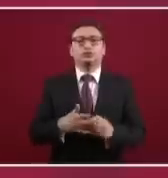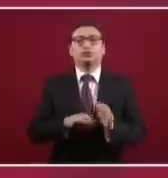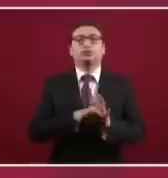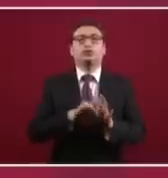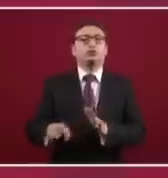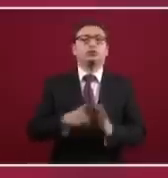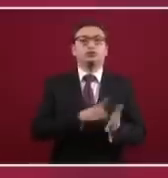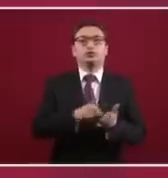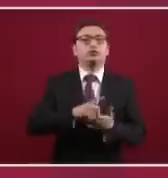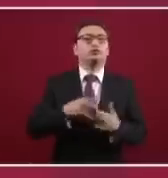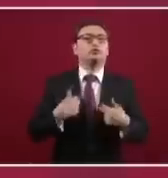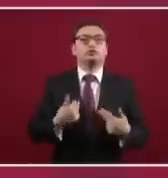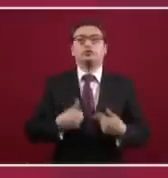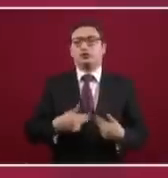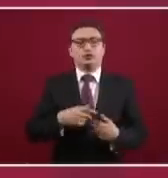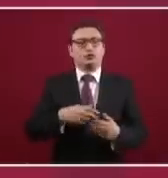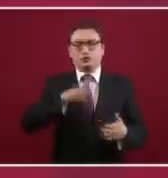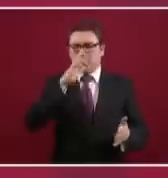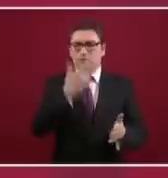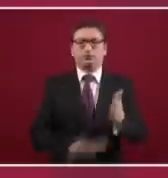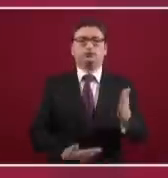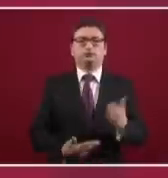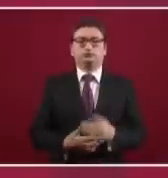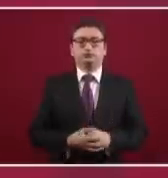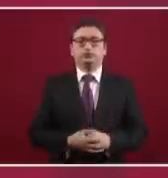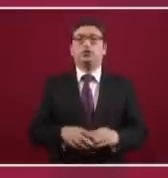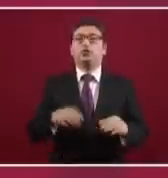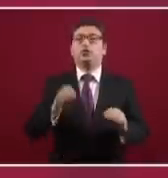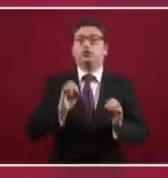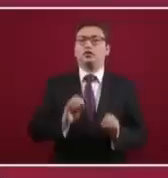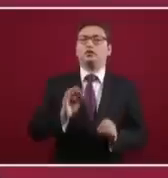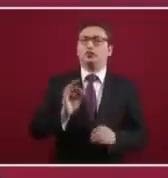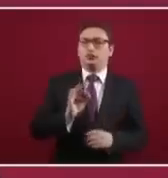violaciones de derechos humanos o